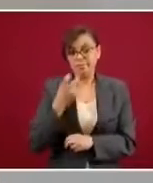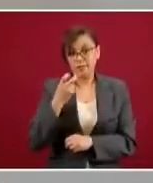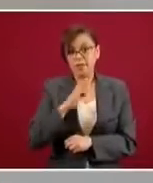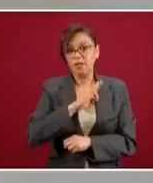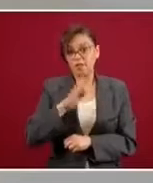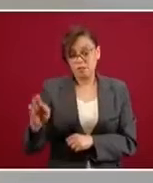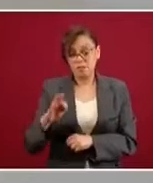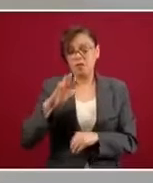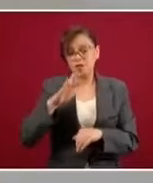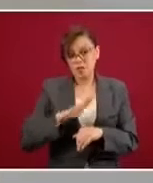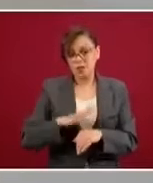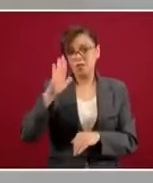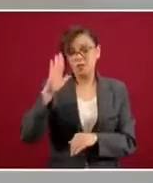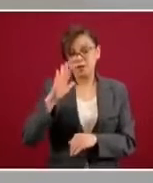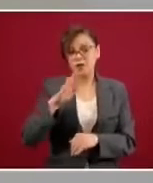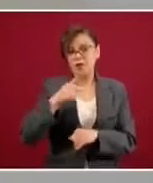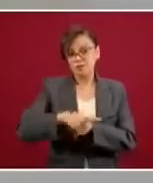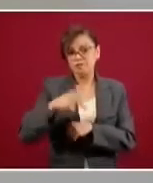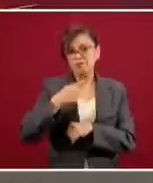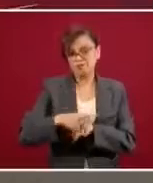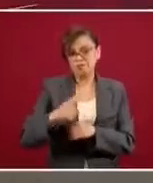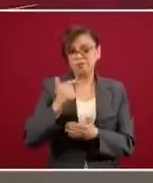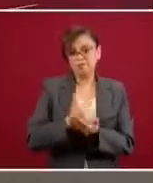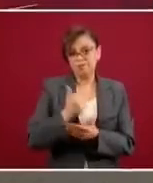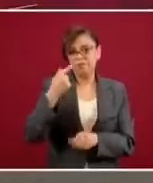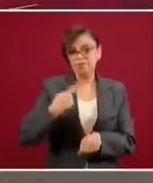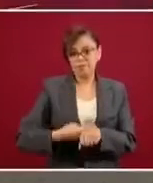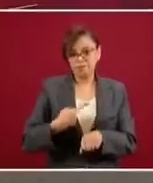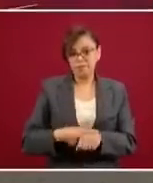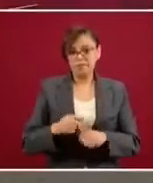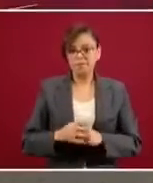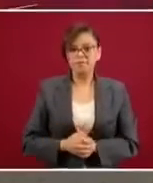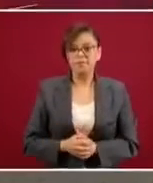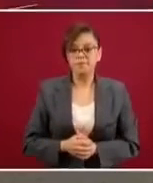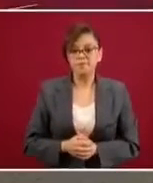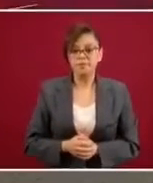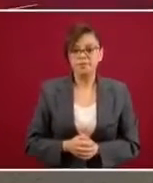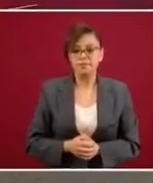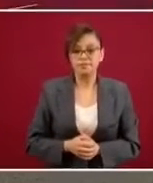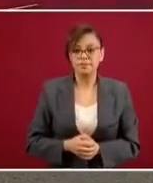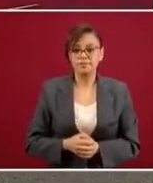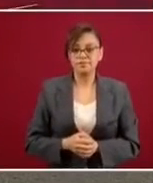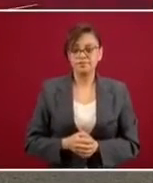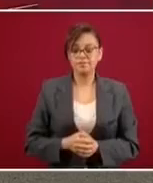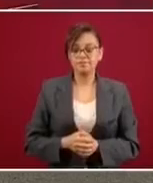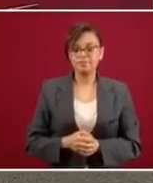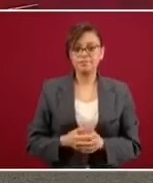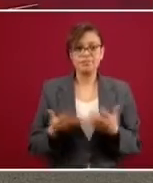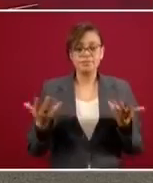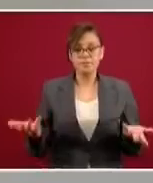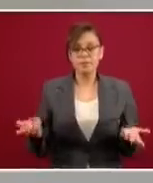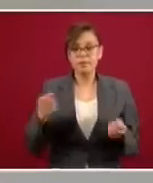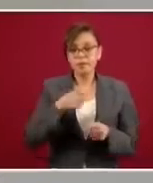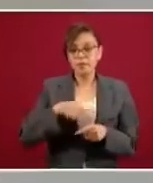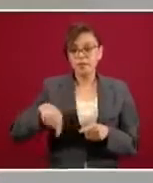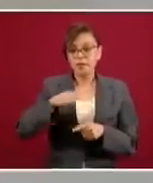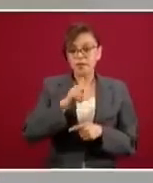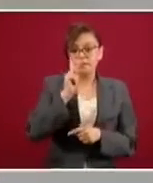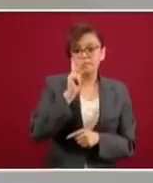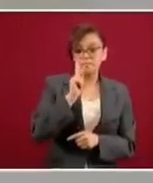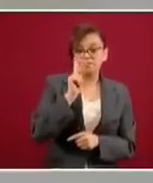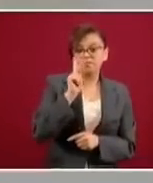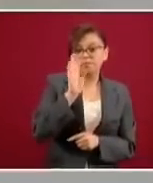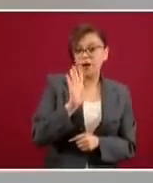peligro de complicaciones. El uso de vapeadores también hemos considerado por semejanza a